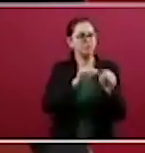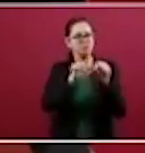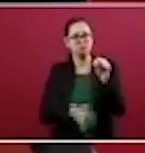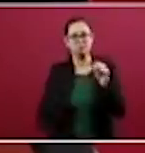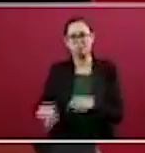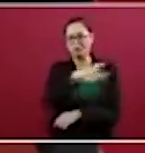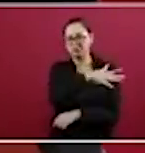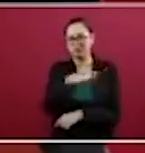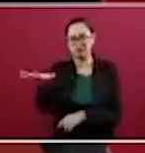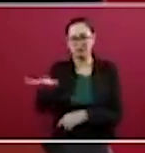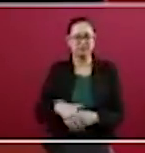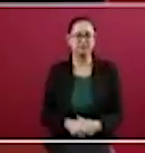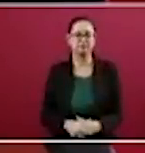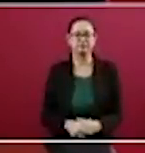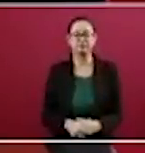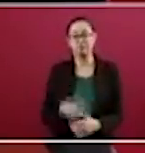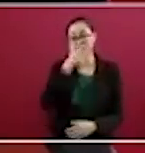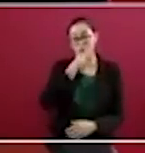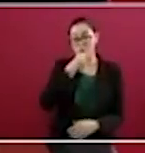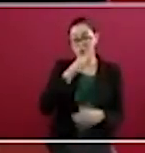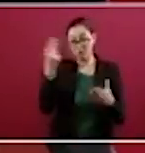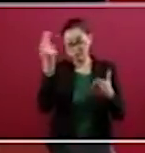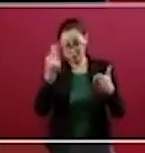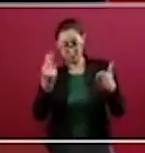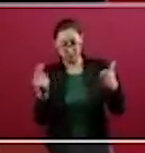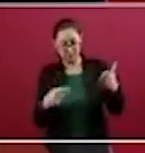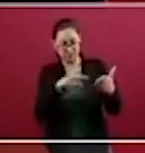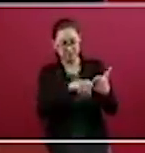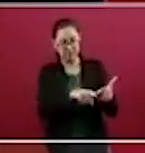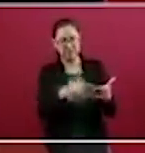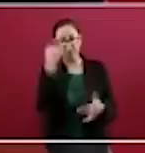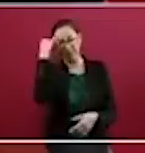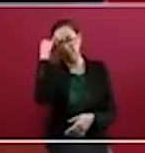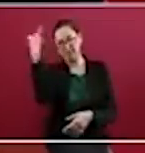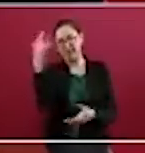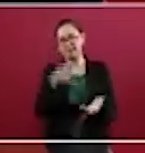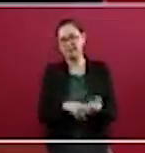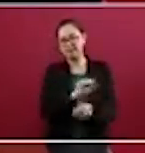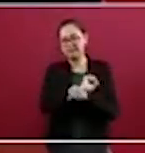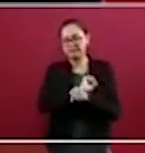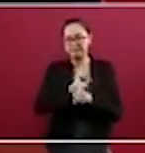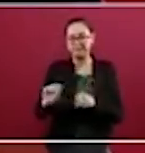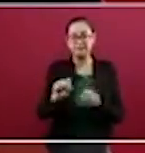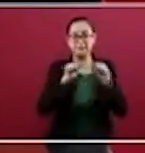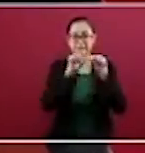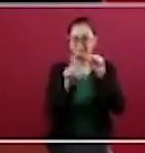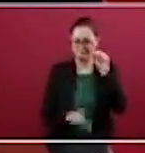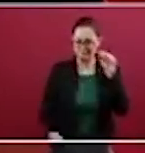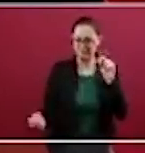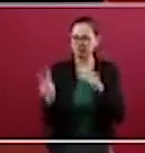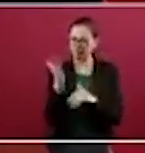país. Con ella, el pintor dio visibilidad a una idea sencilla: el avance de la nación